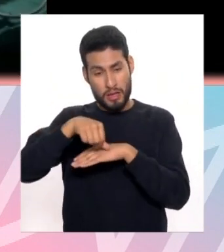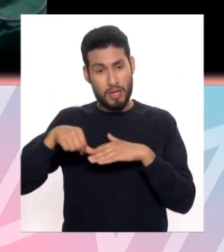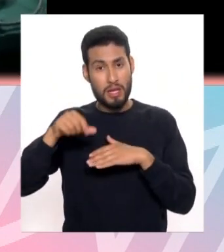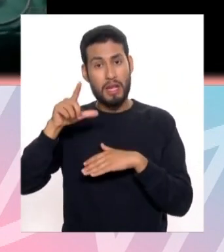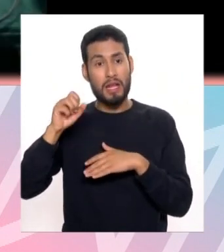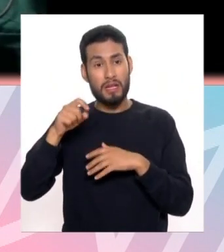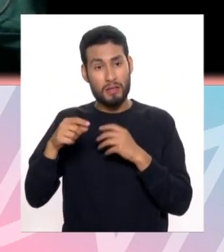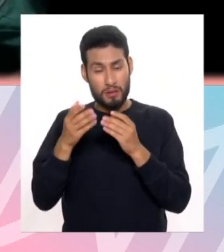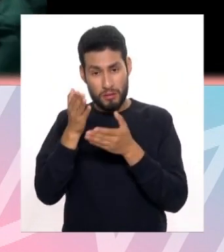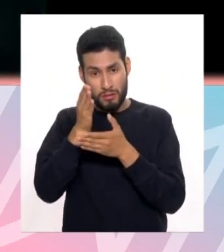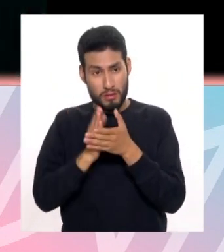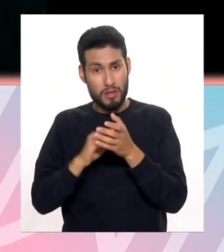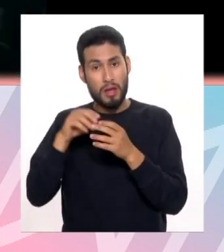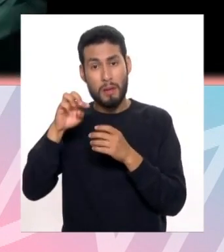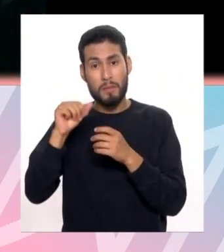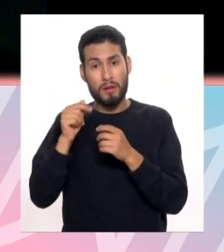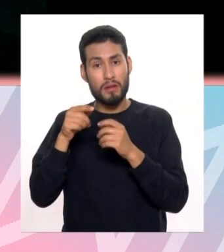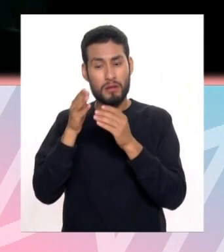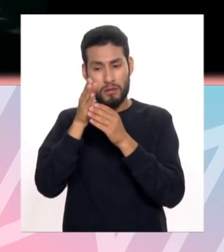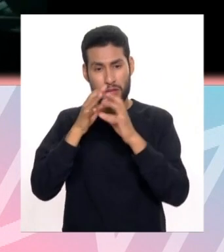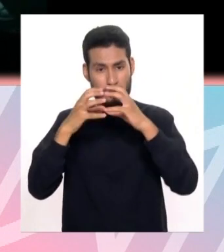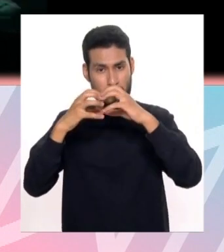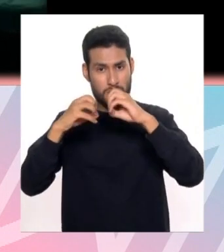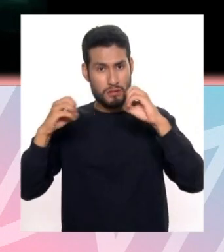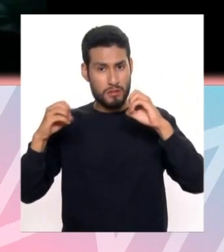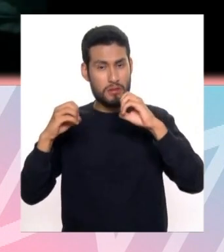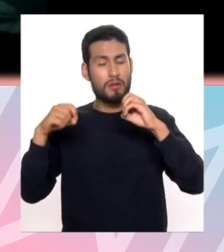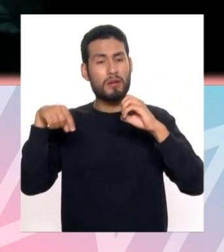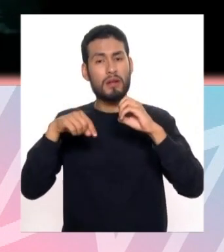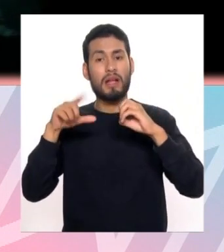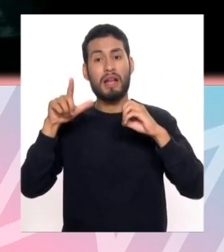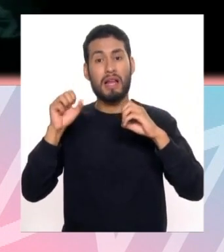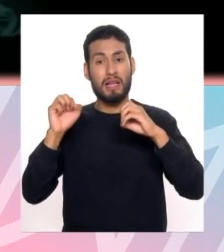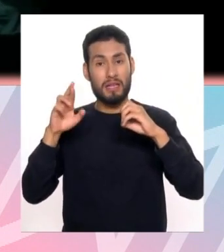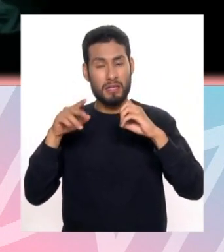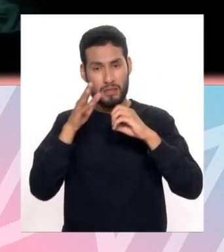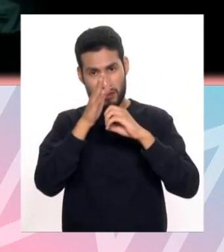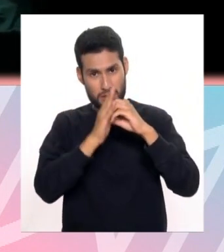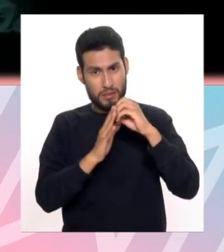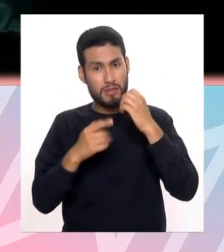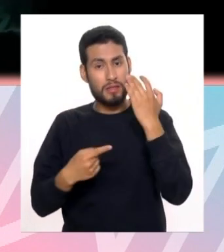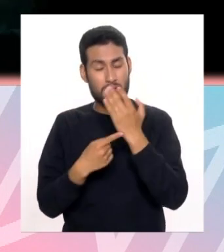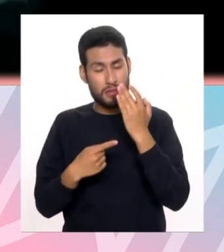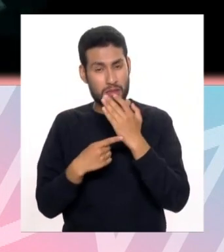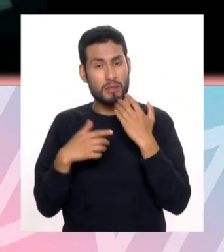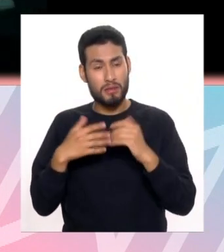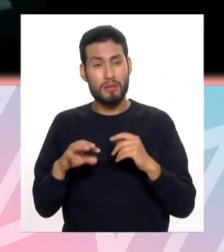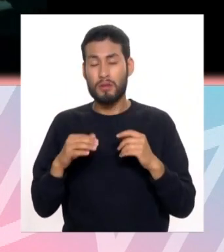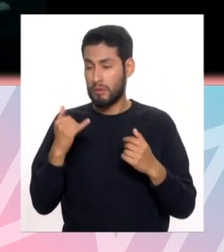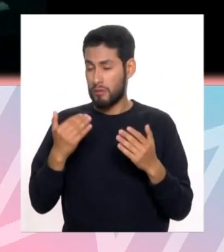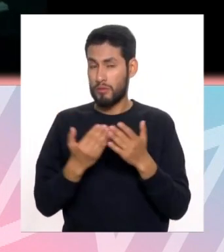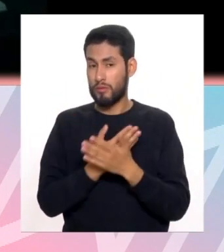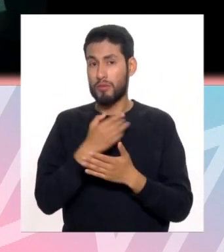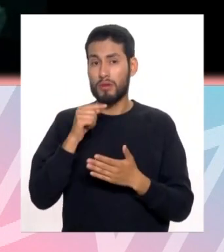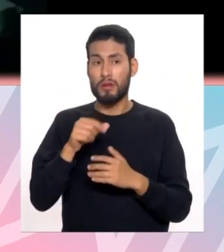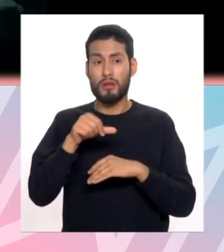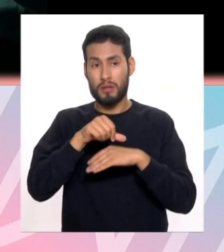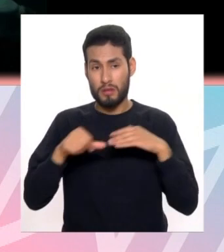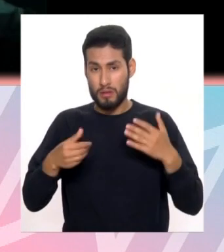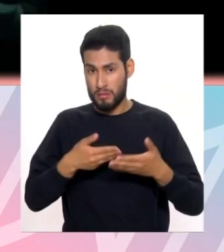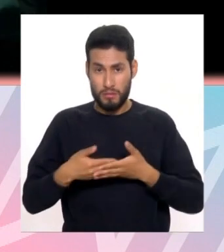vasculares, separamos esa placenta mediante el láser, esa tecnología que también es bastante innovadora en cirugía